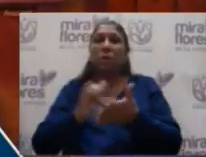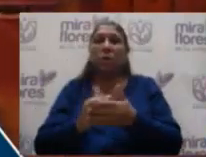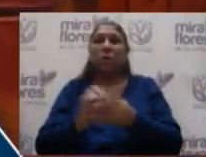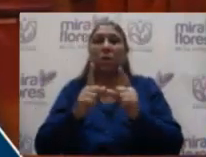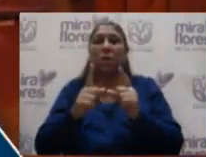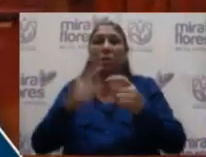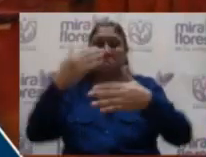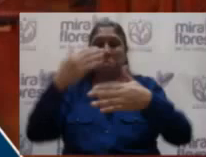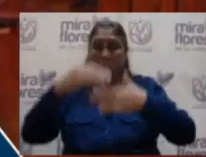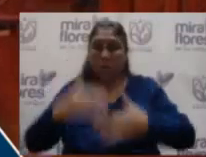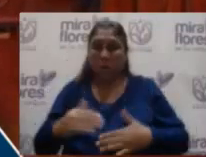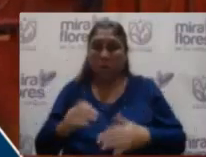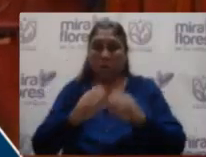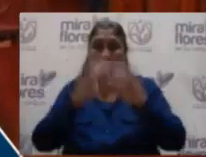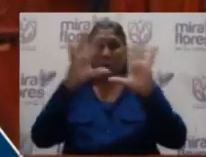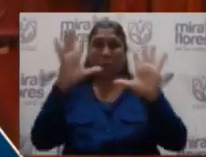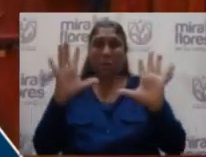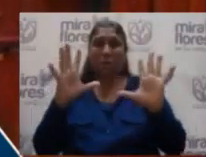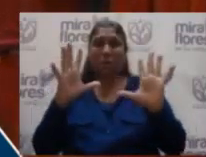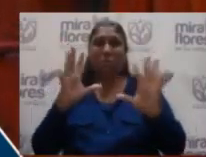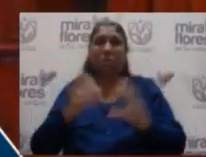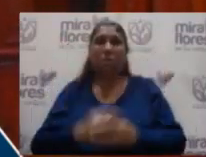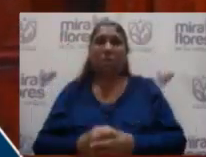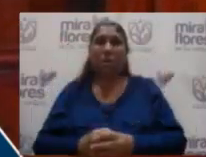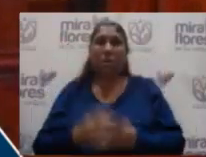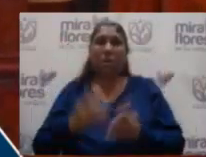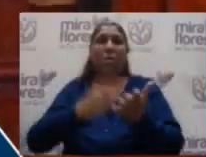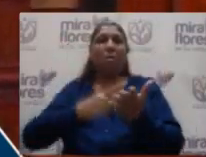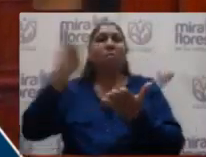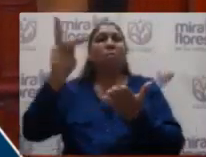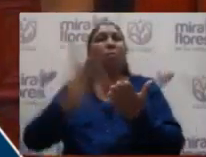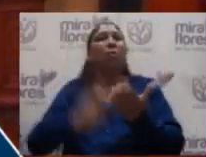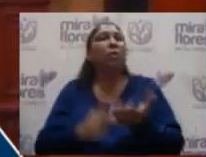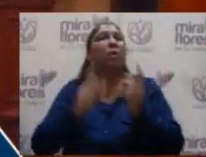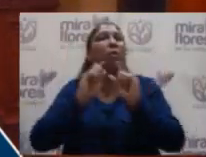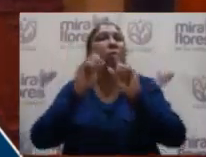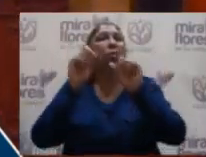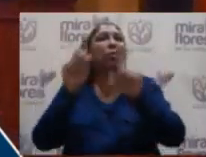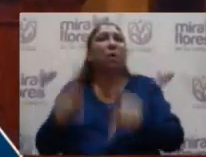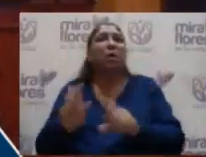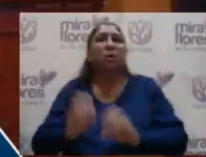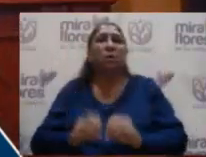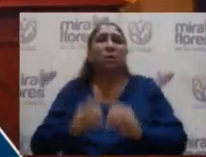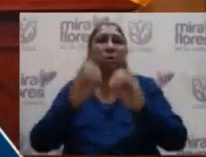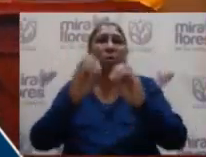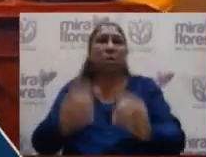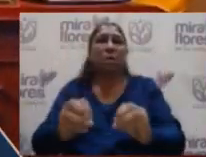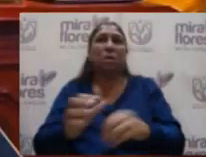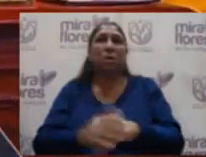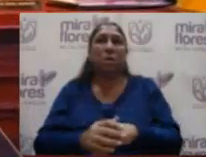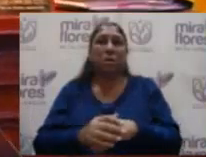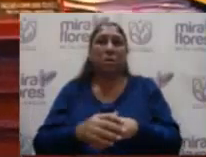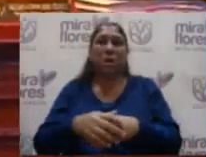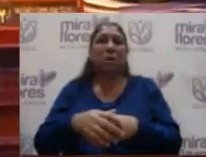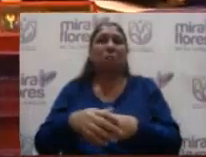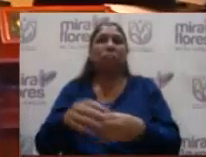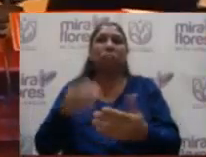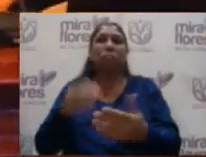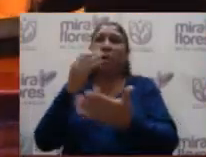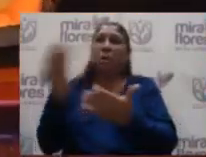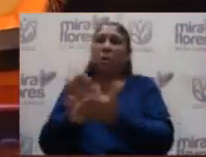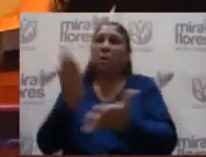día. Orden del día. Proyecto de ordenanza que establece el régimen de gradualidad de sanciones por